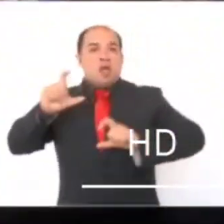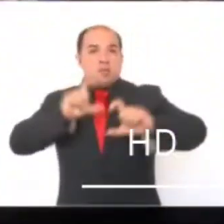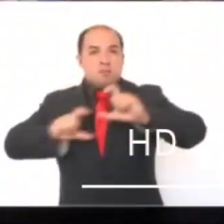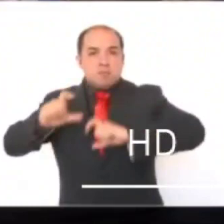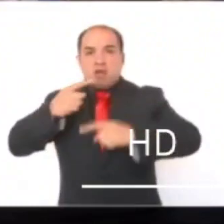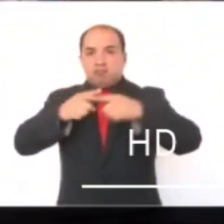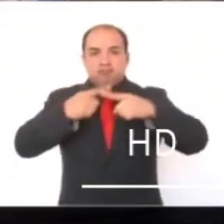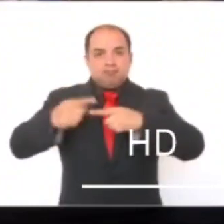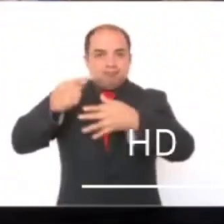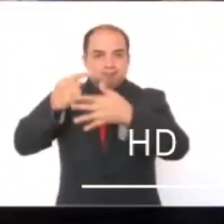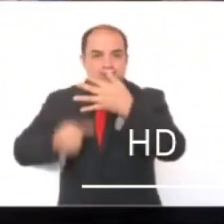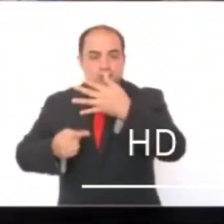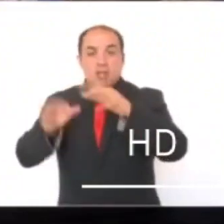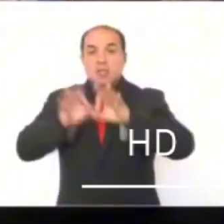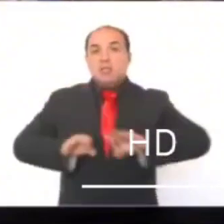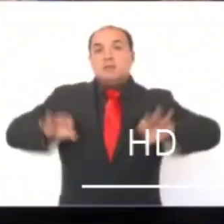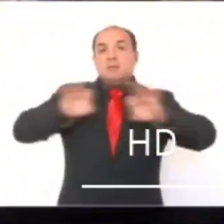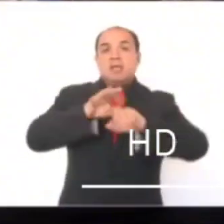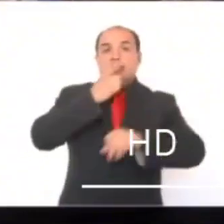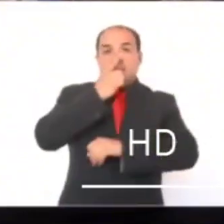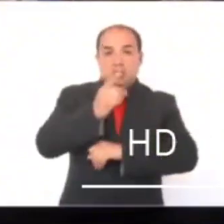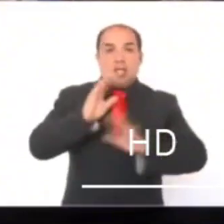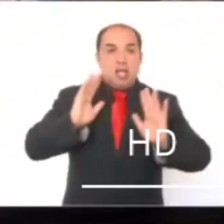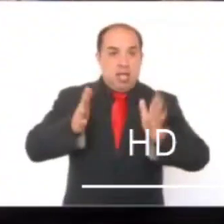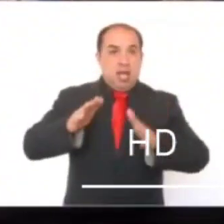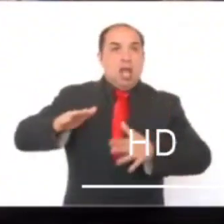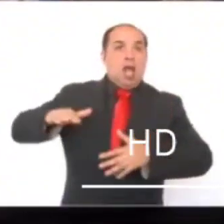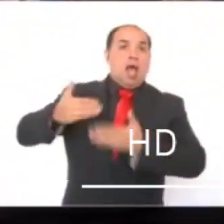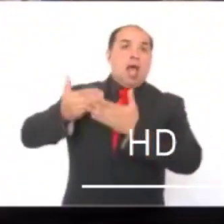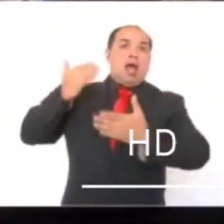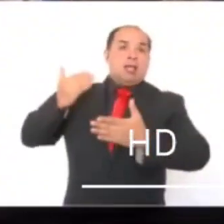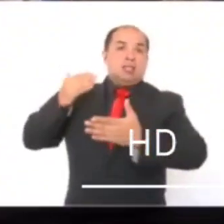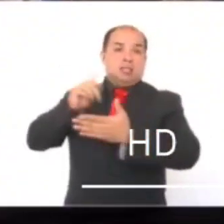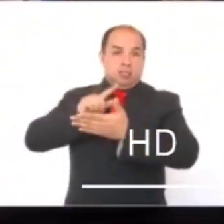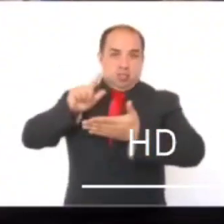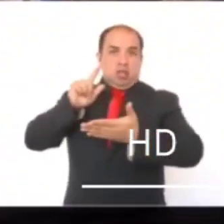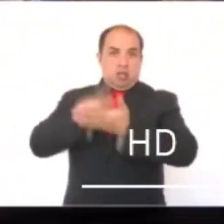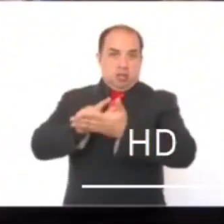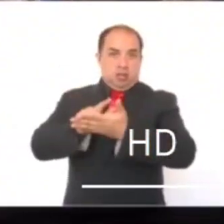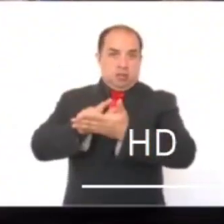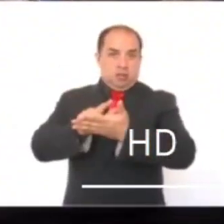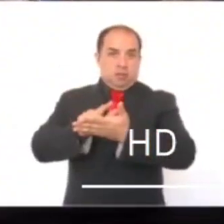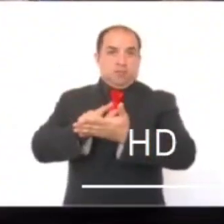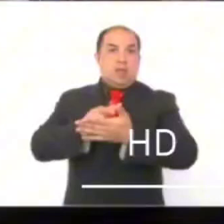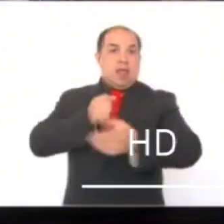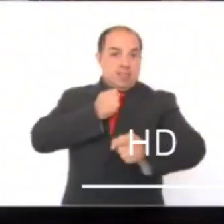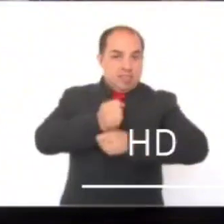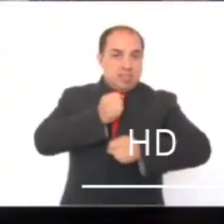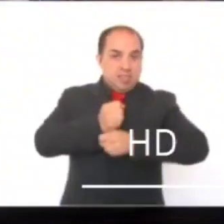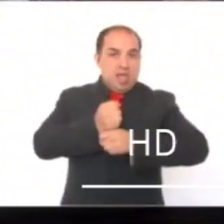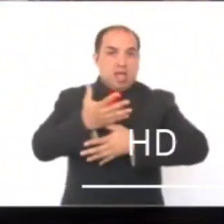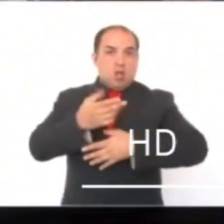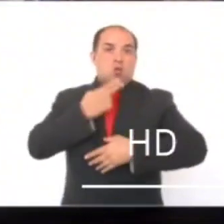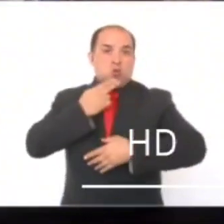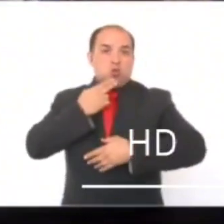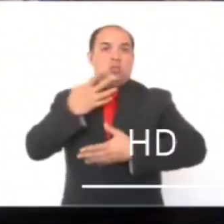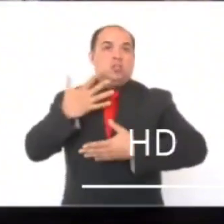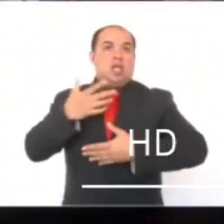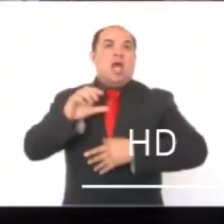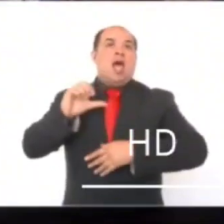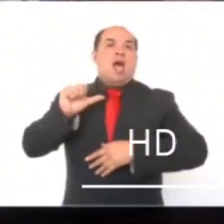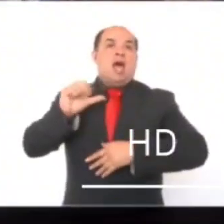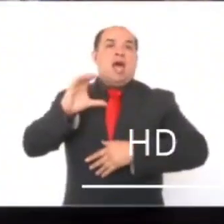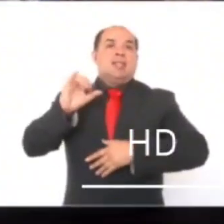Es muy importante señalar que ya existía en una legislación previa los ataques con ácido, pero